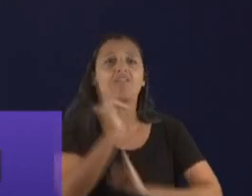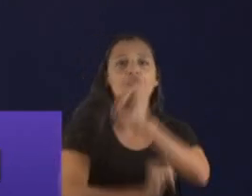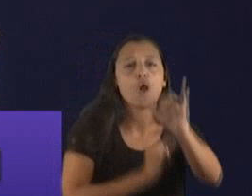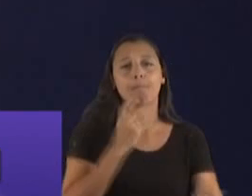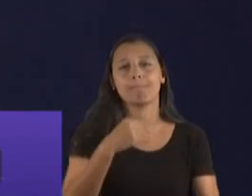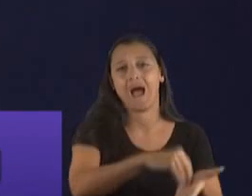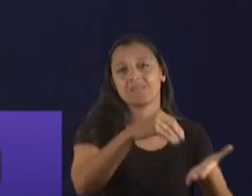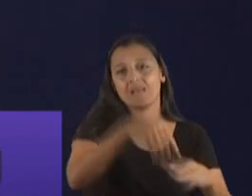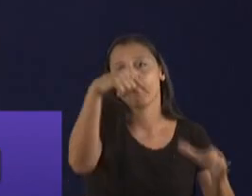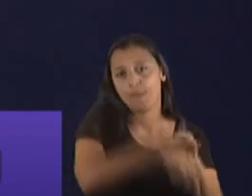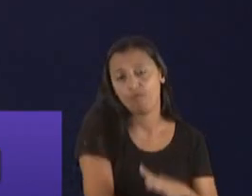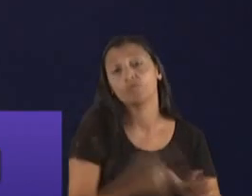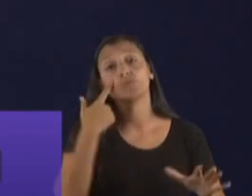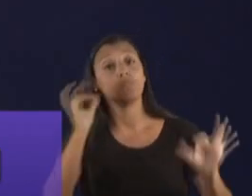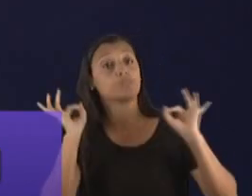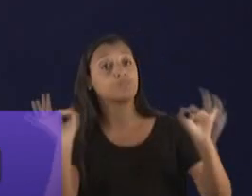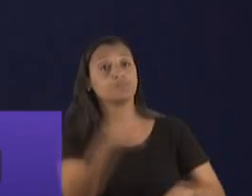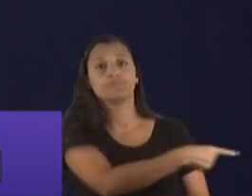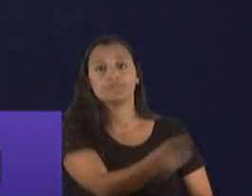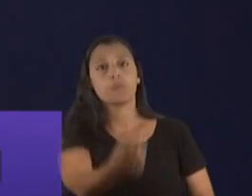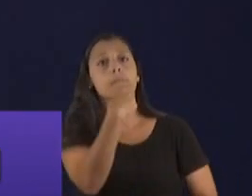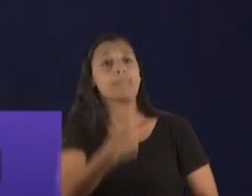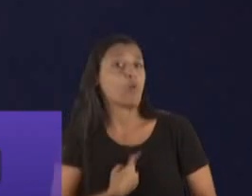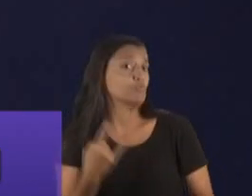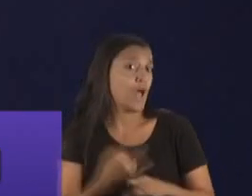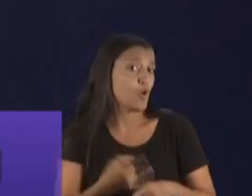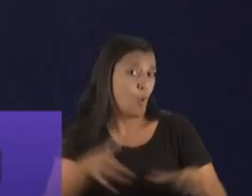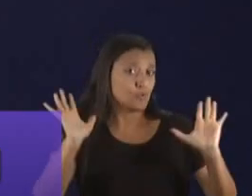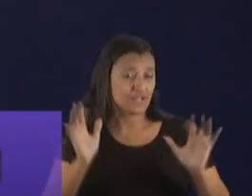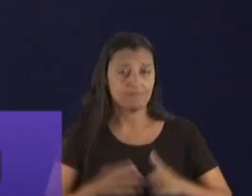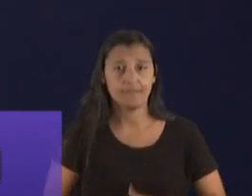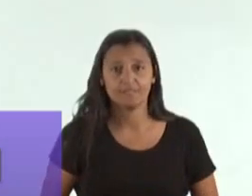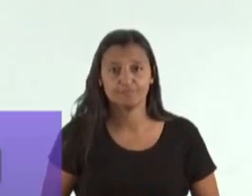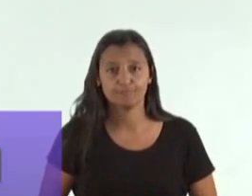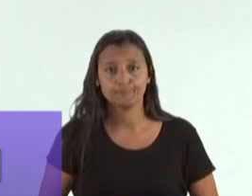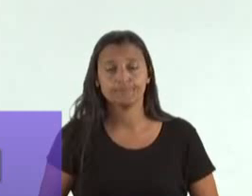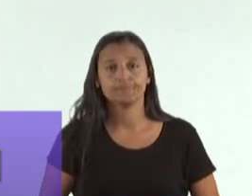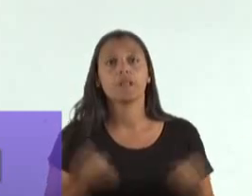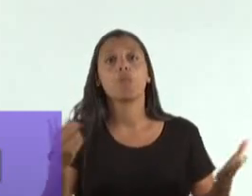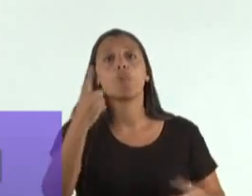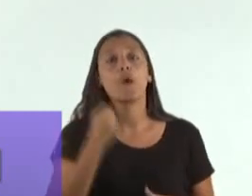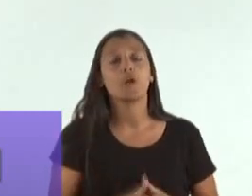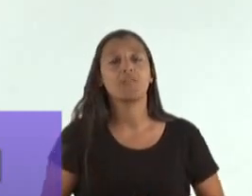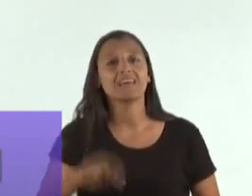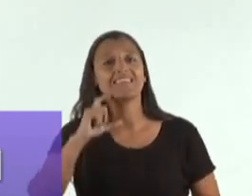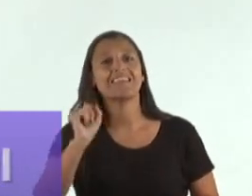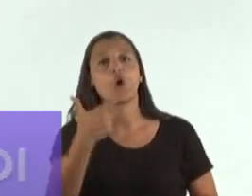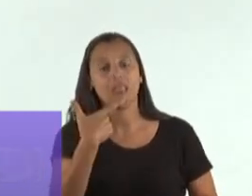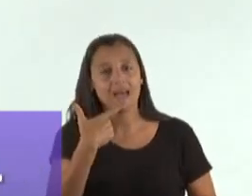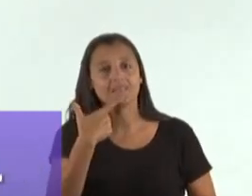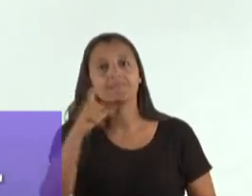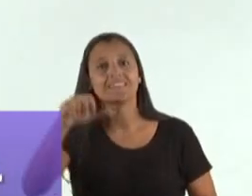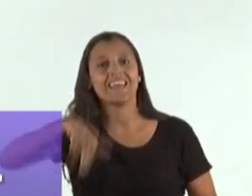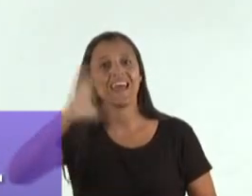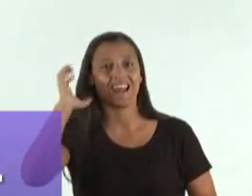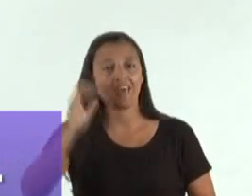propio. Sin más nada que decirles, los escucho como cada día de la semana. Vocero, buenos días. Nicolás Gallardo de Bien. CNN